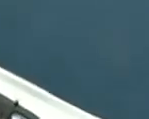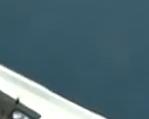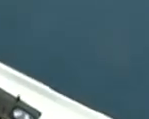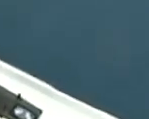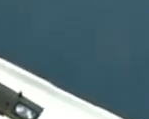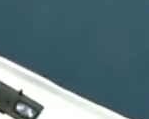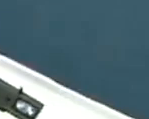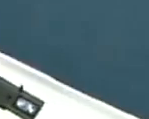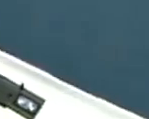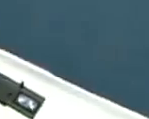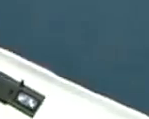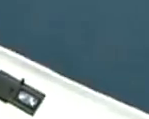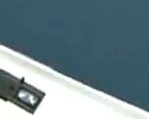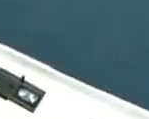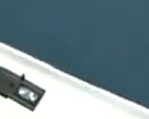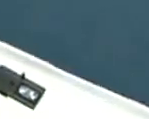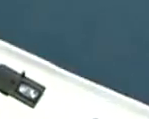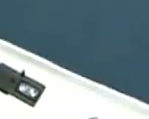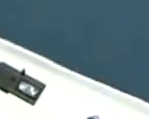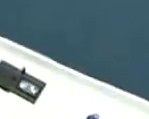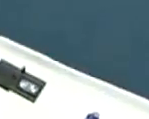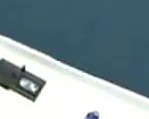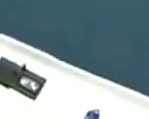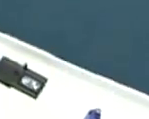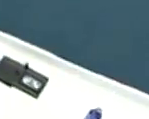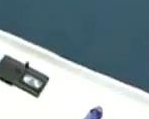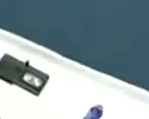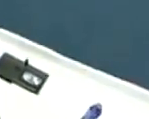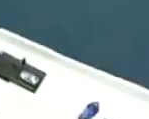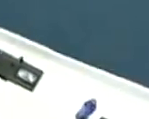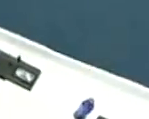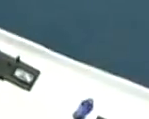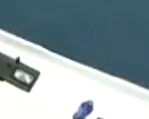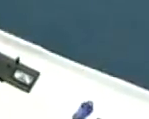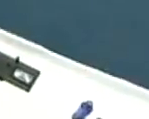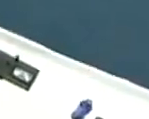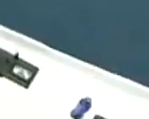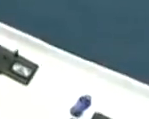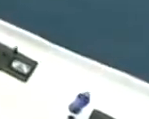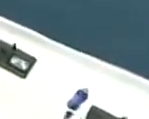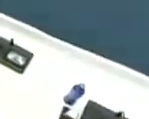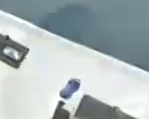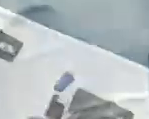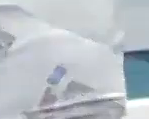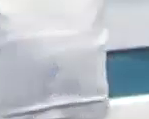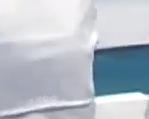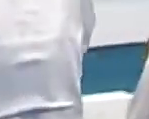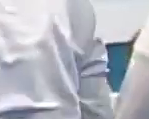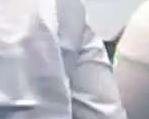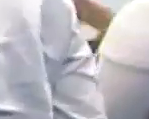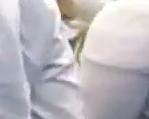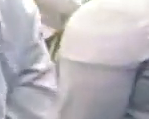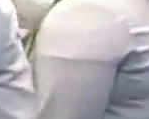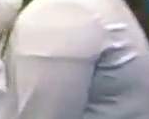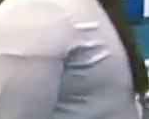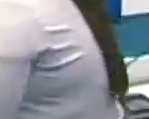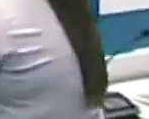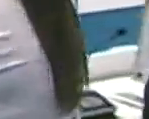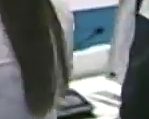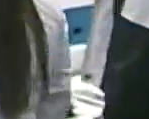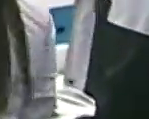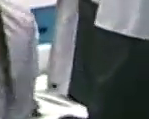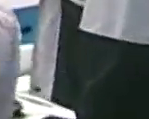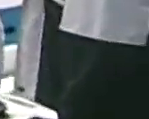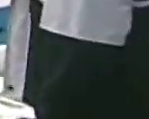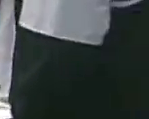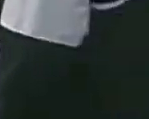de 4 millones de familias que han sido reivindicadas, que han sido beneficiadas con la gran misión Vivienda Venezuela para